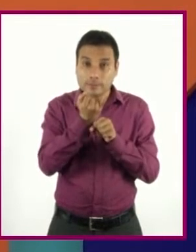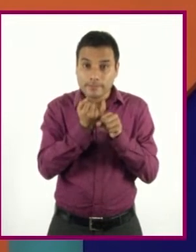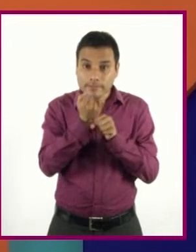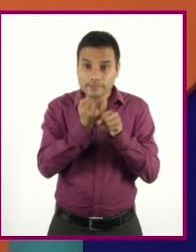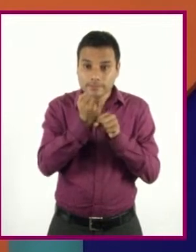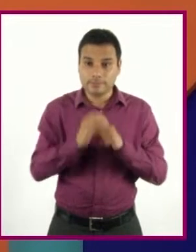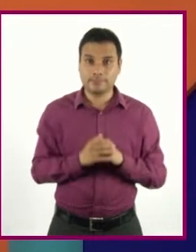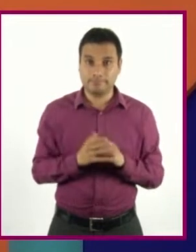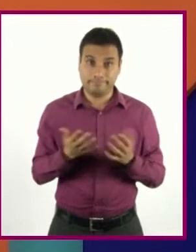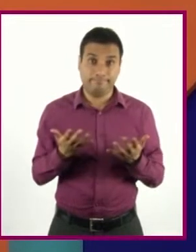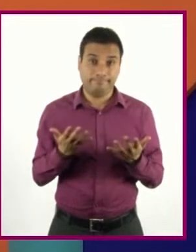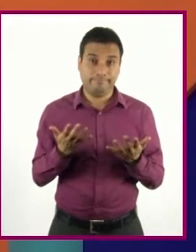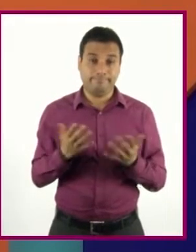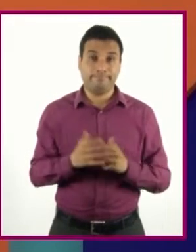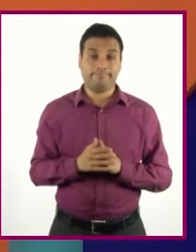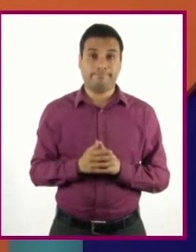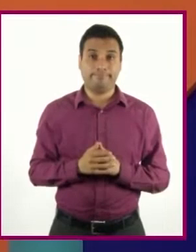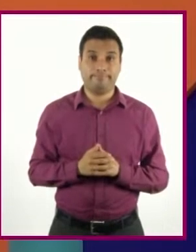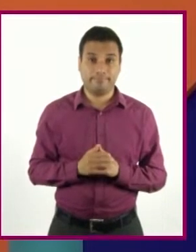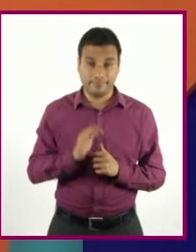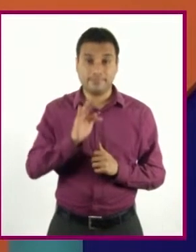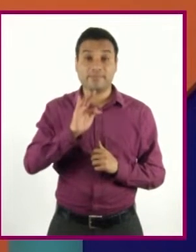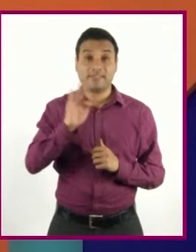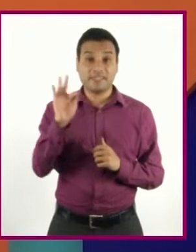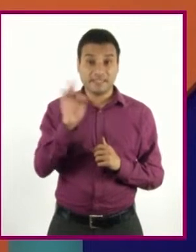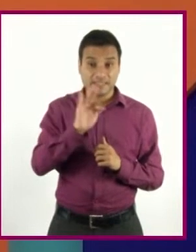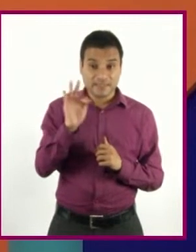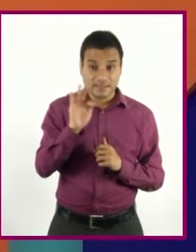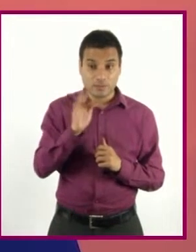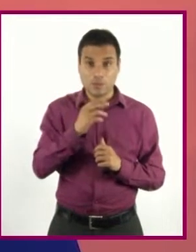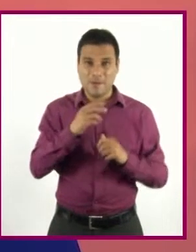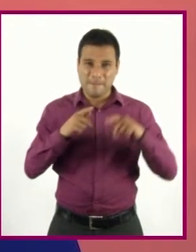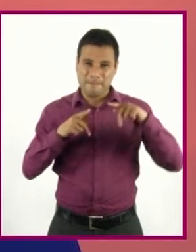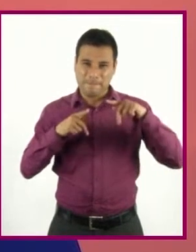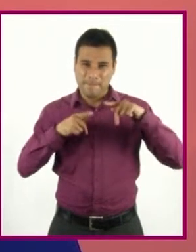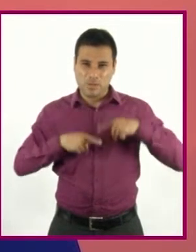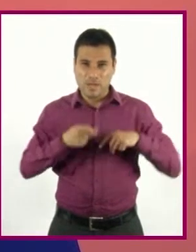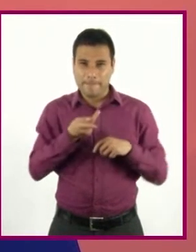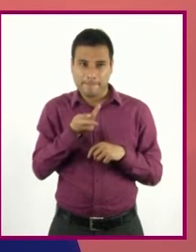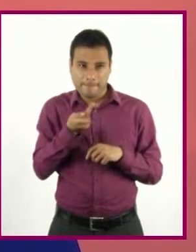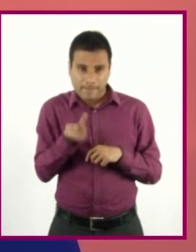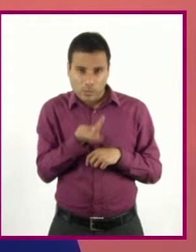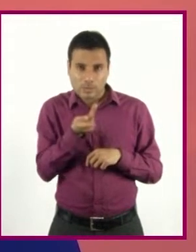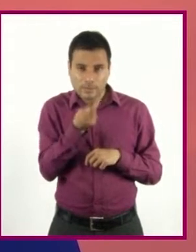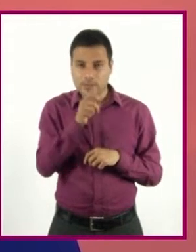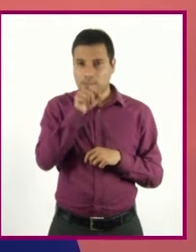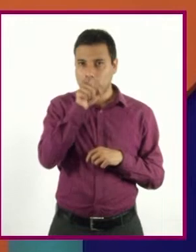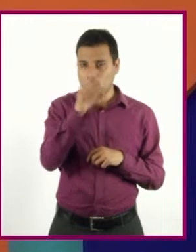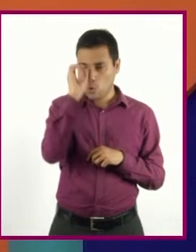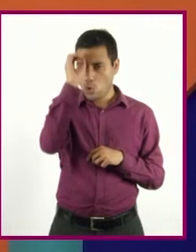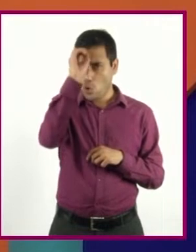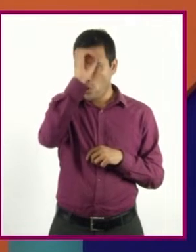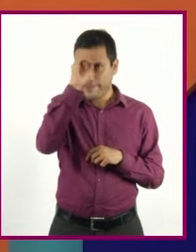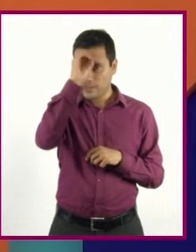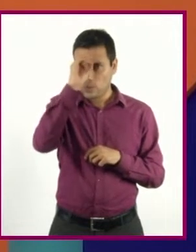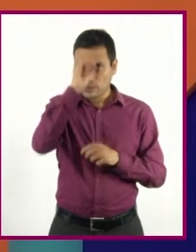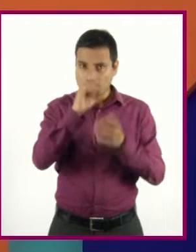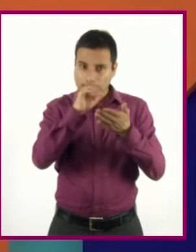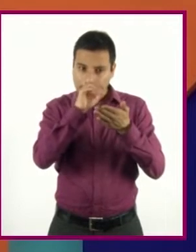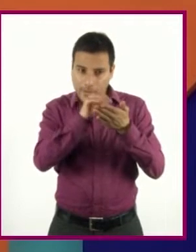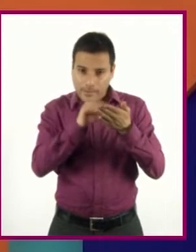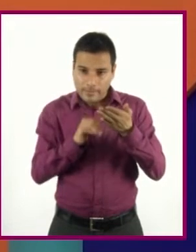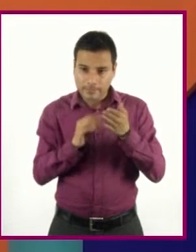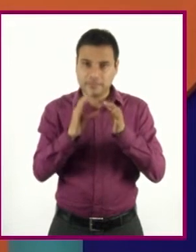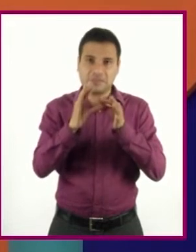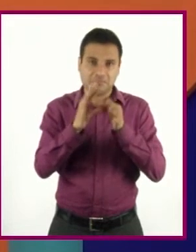estar complementada por ciertas acotaciones del entrevistador que tal vez da contexto a ciertas